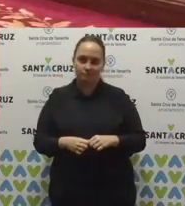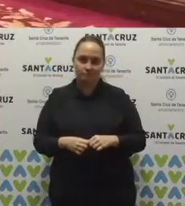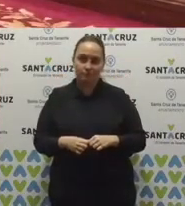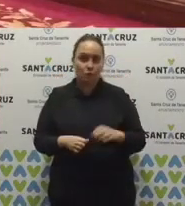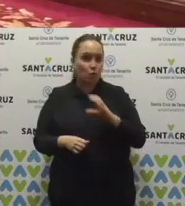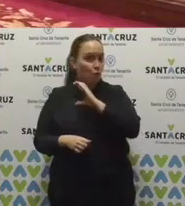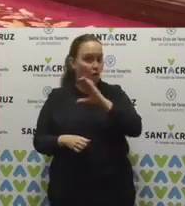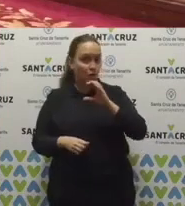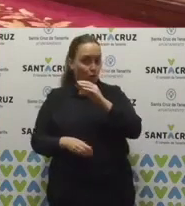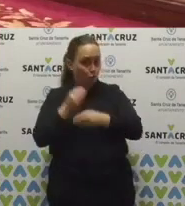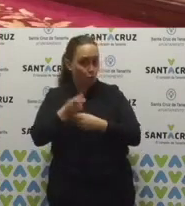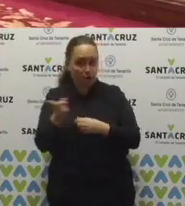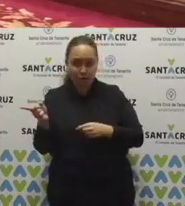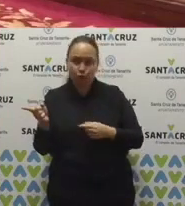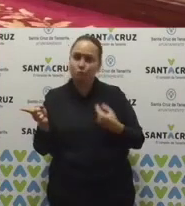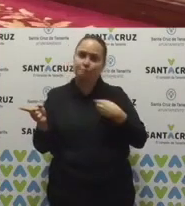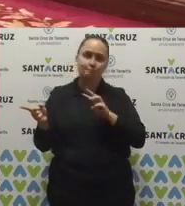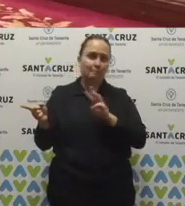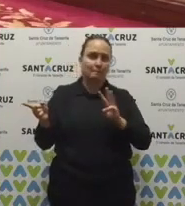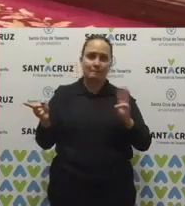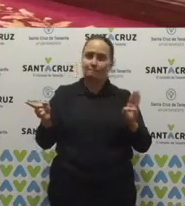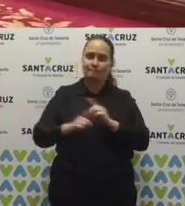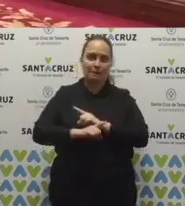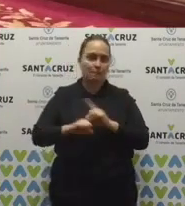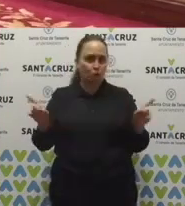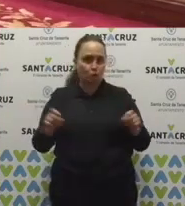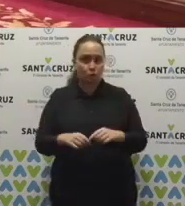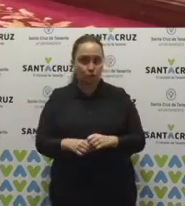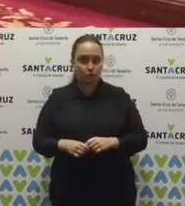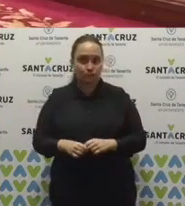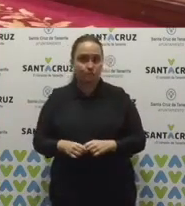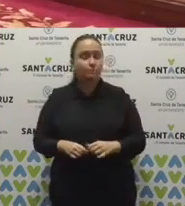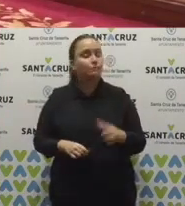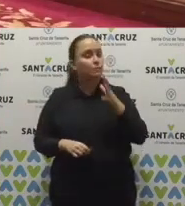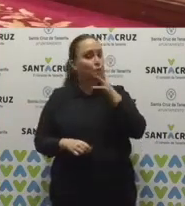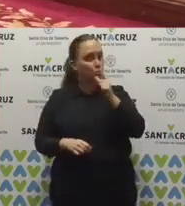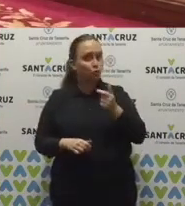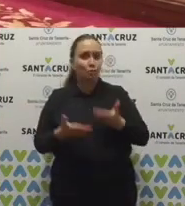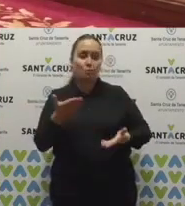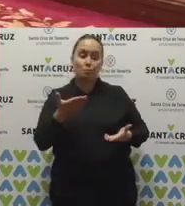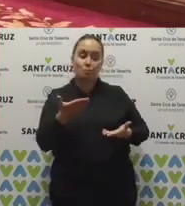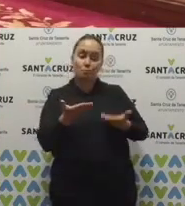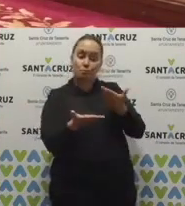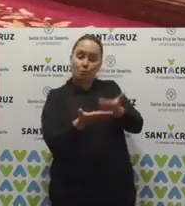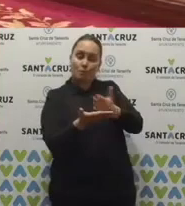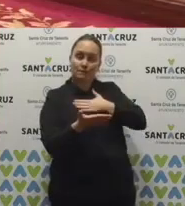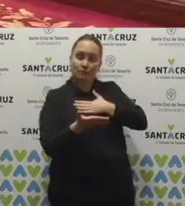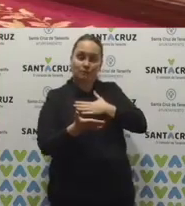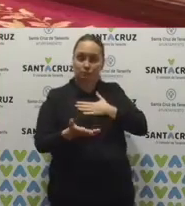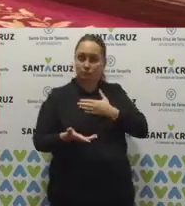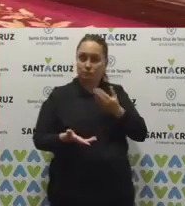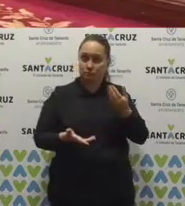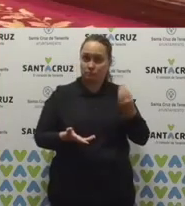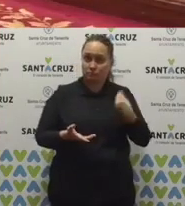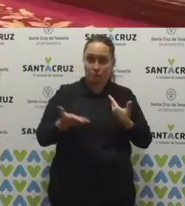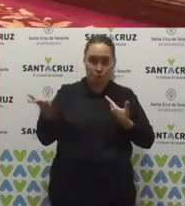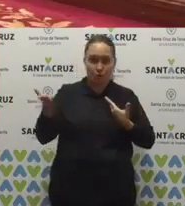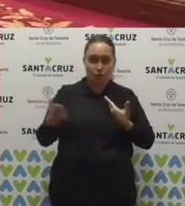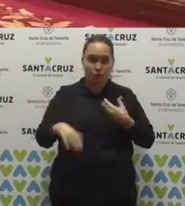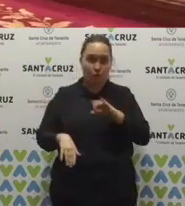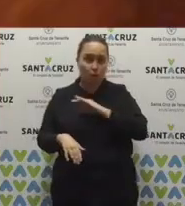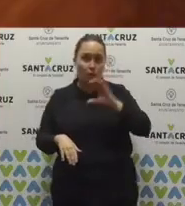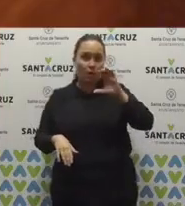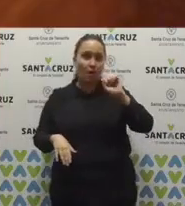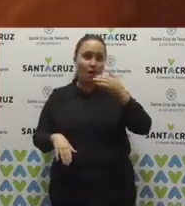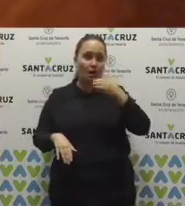coalición canarias ni lo va a ser el partido popular por eso traemos propuestas como las que defiende alfonso cabello en su